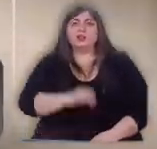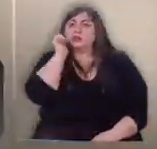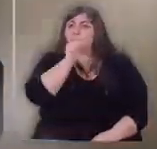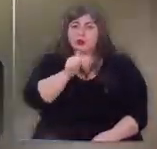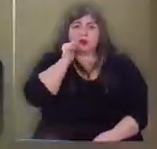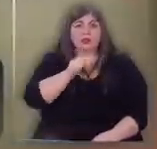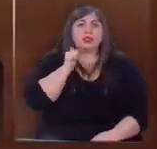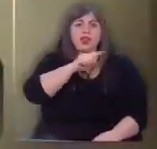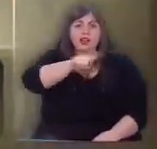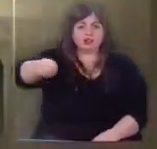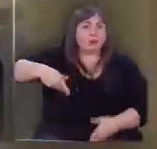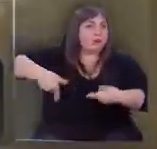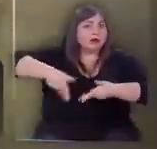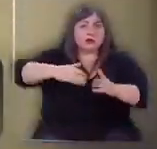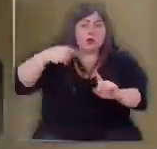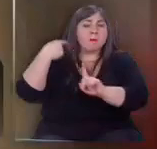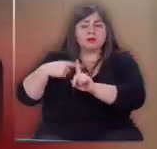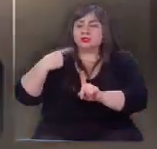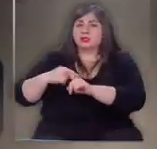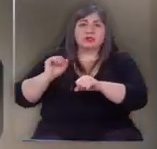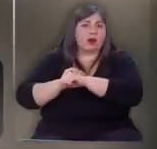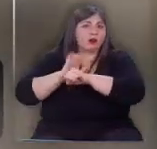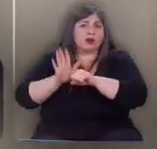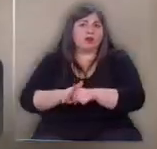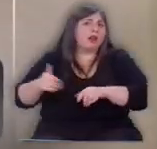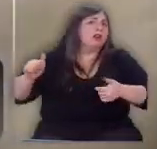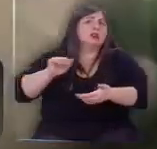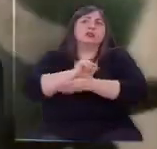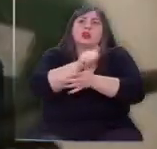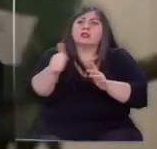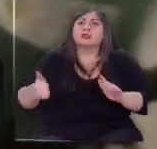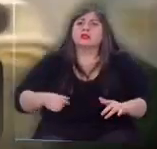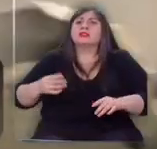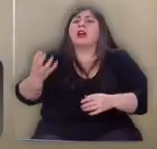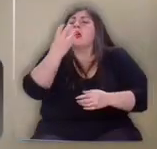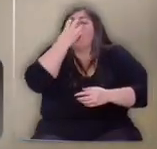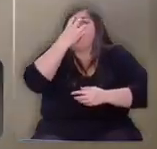Everyone is COVID positive, and he's always. All you hear is oxygen.